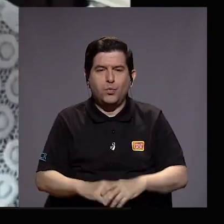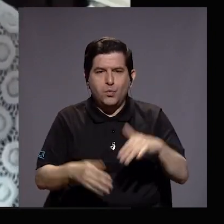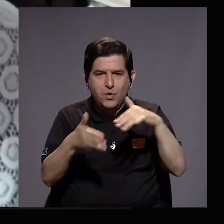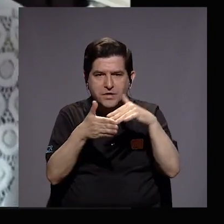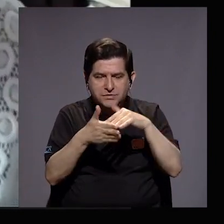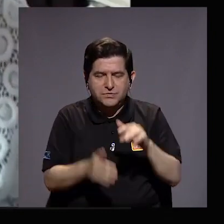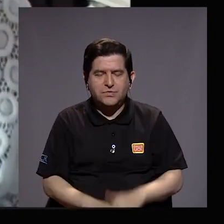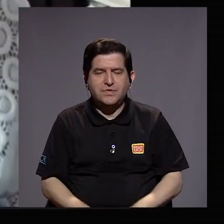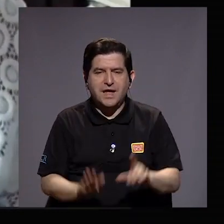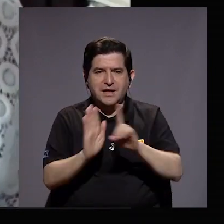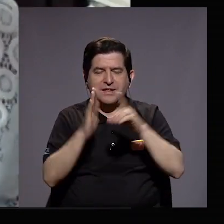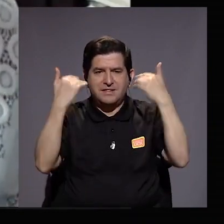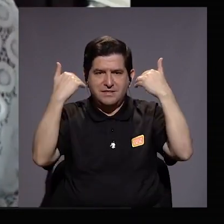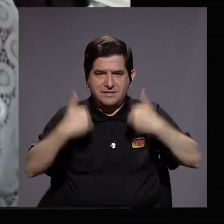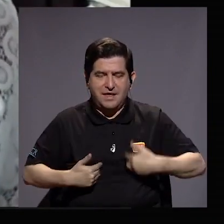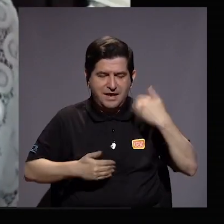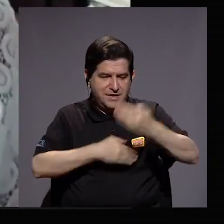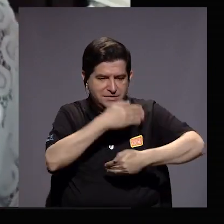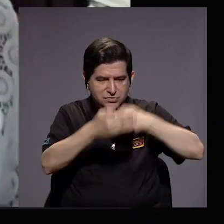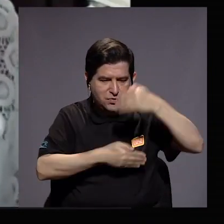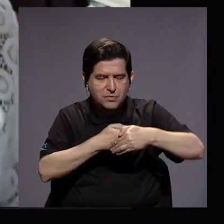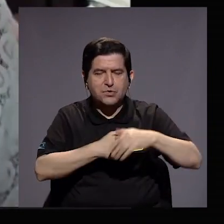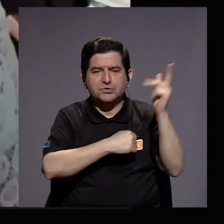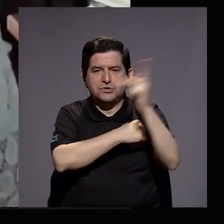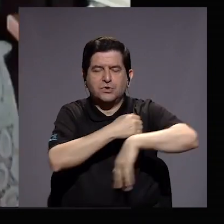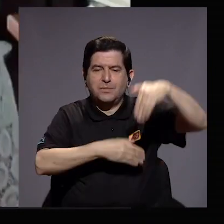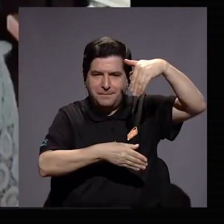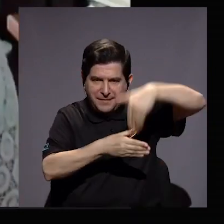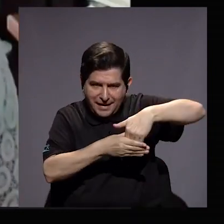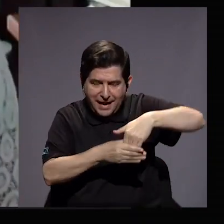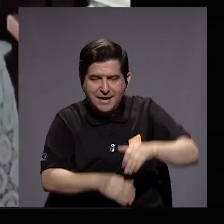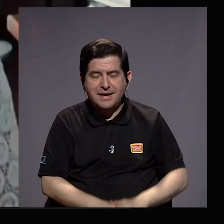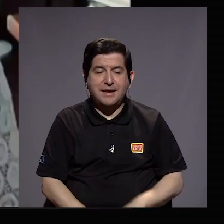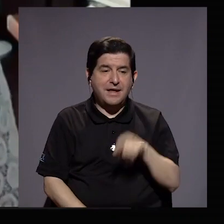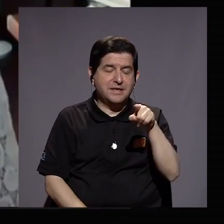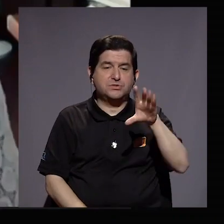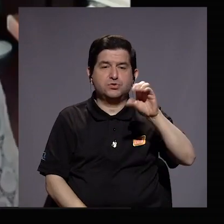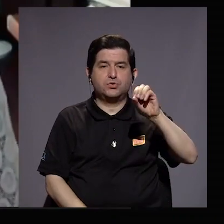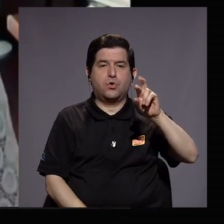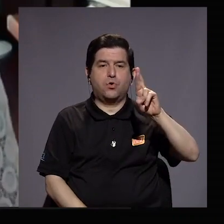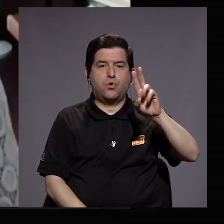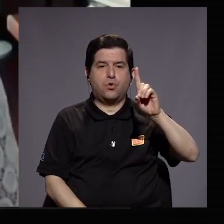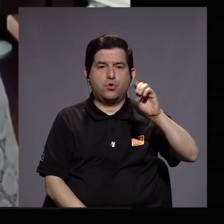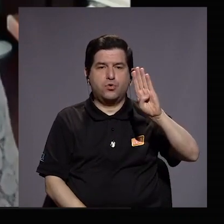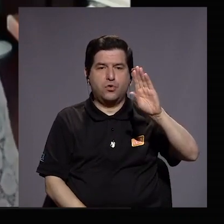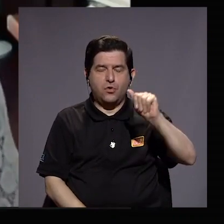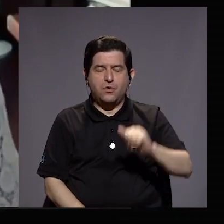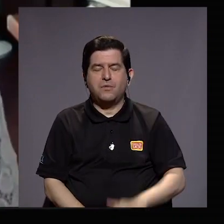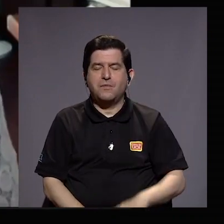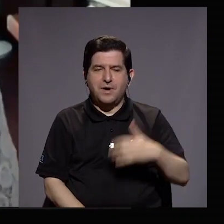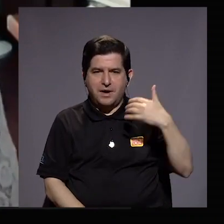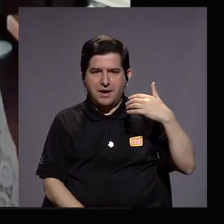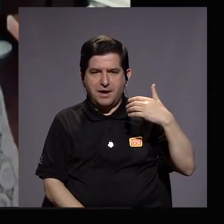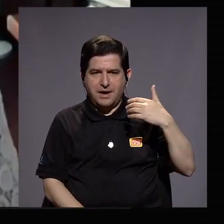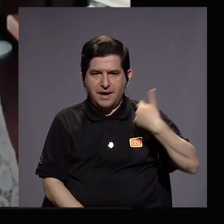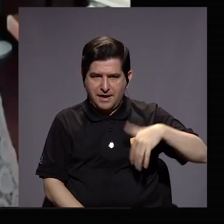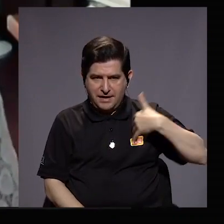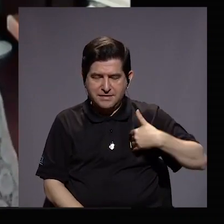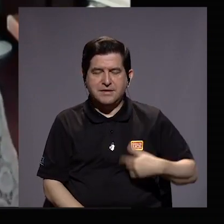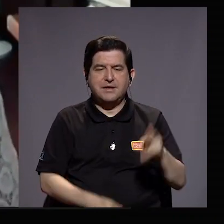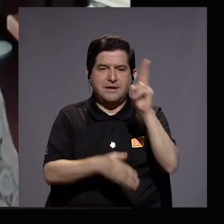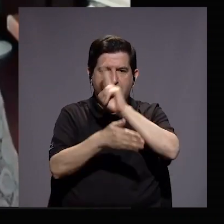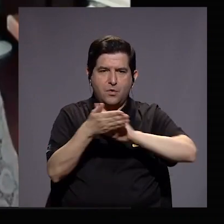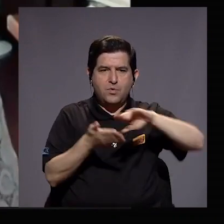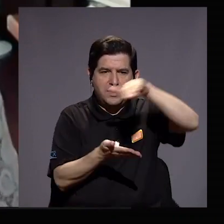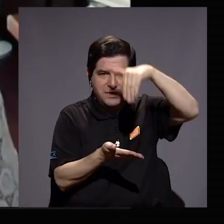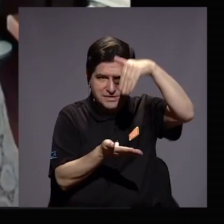estudiar los derechos humanos en el proceso penal, en Córdoba, Argentina, en la Universidad